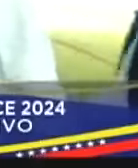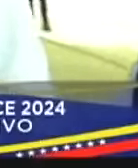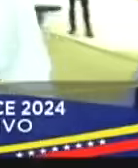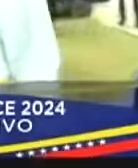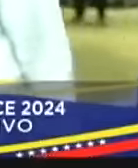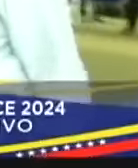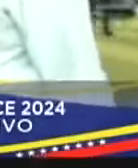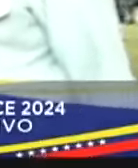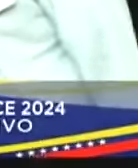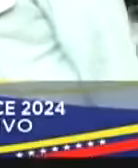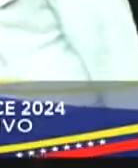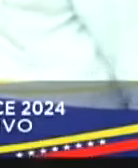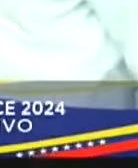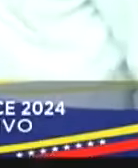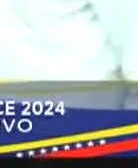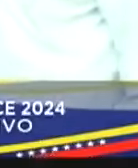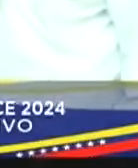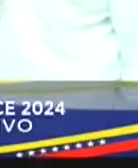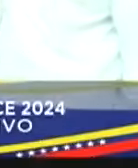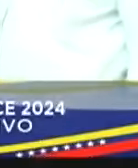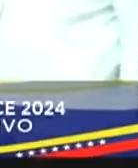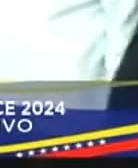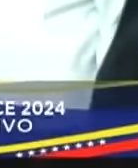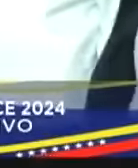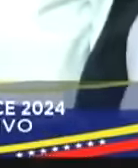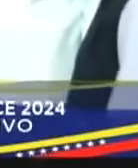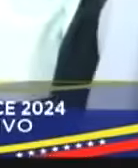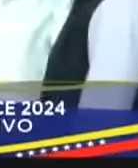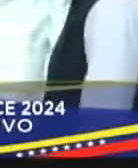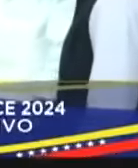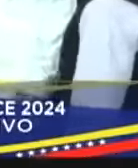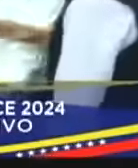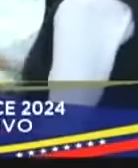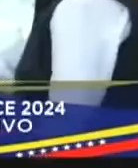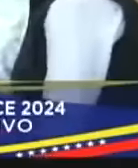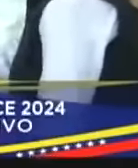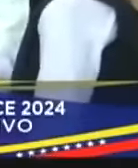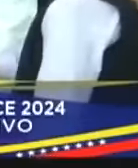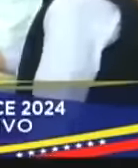Porque yo estoy mi destino sobre el nunca y el jamás. Ay, Catire